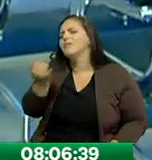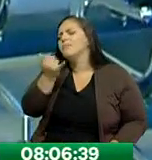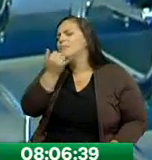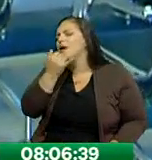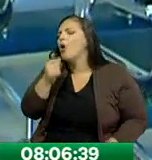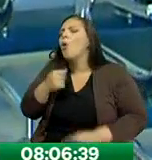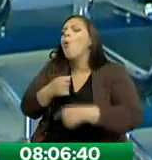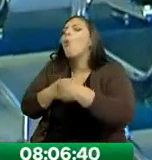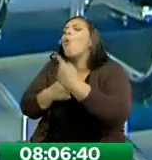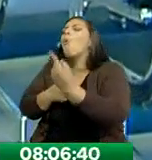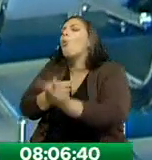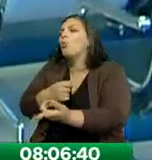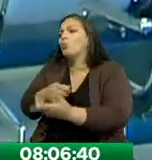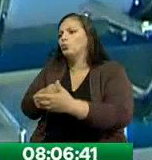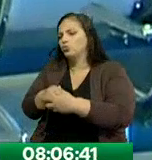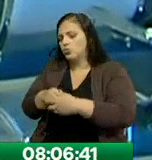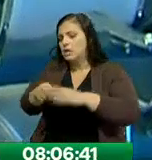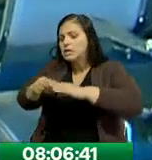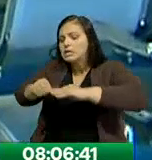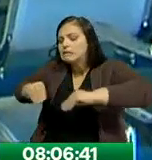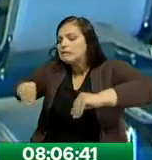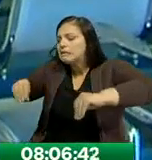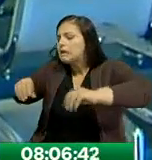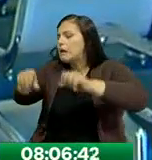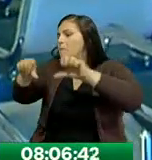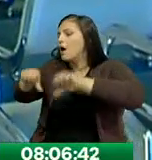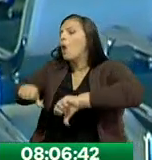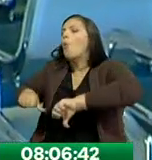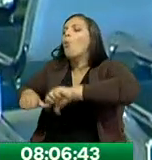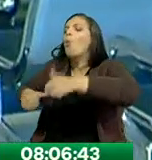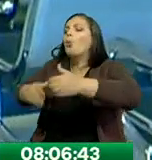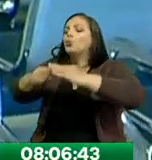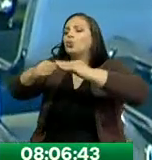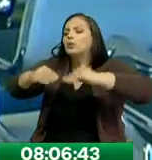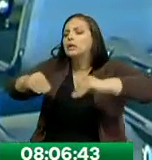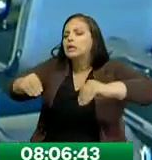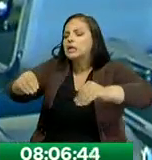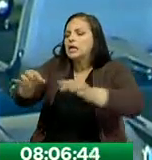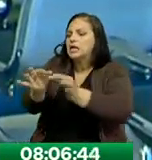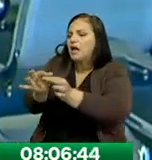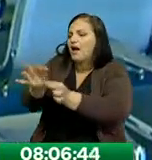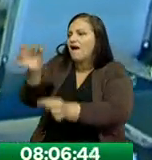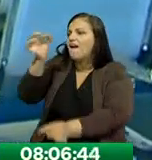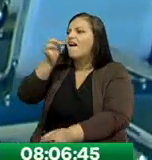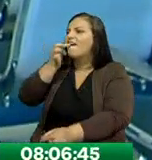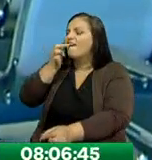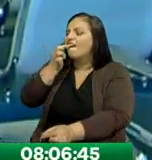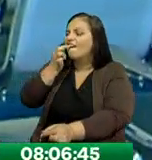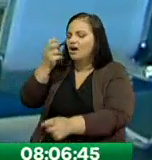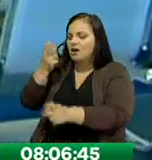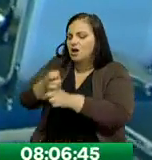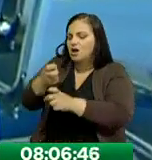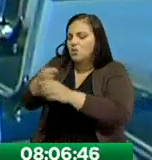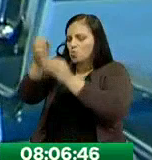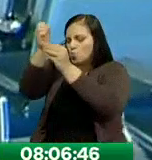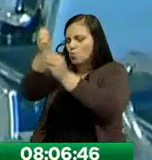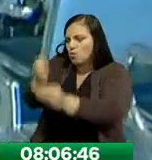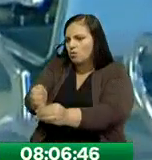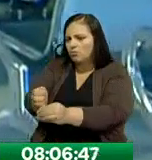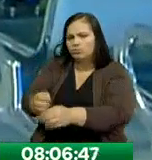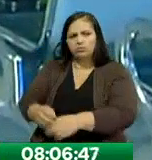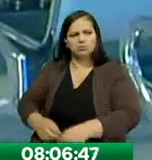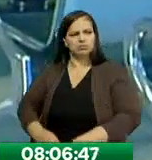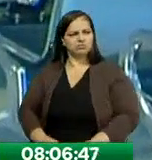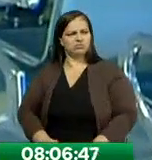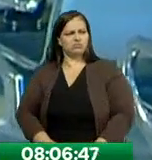Esa es la tierra que están buscando. Entonces, la ira popular, mi querido José Luis, tiene diferentes formas